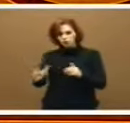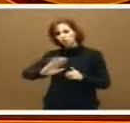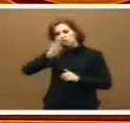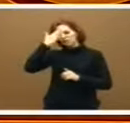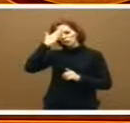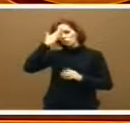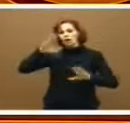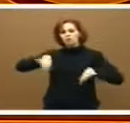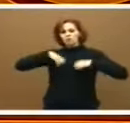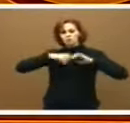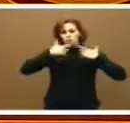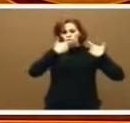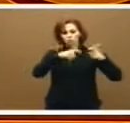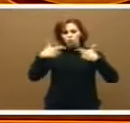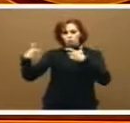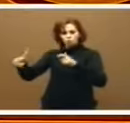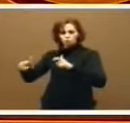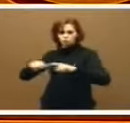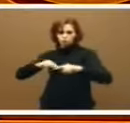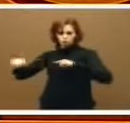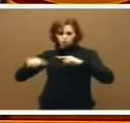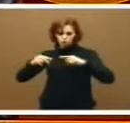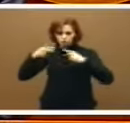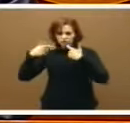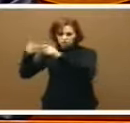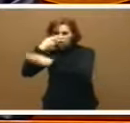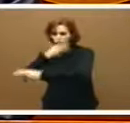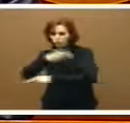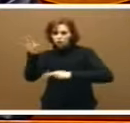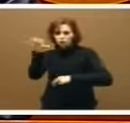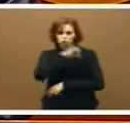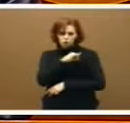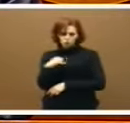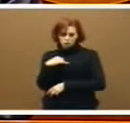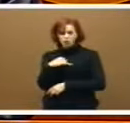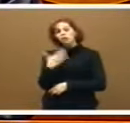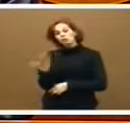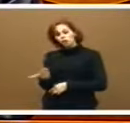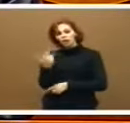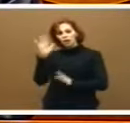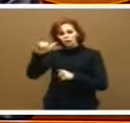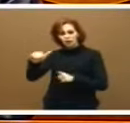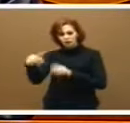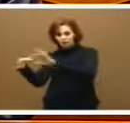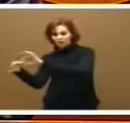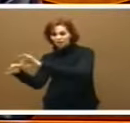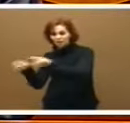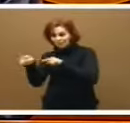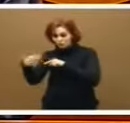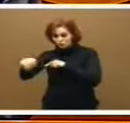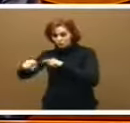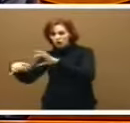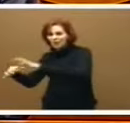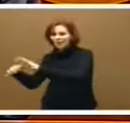de los órganos directivos del sector público autonómico. Así, estas previsiones habían de ser puestas en relación con el artículo 17,